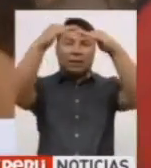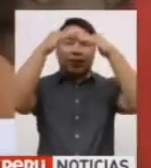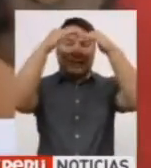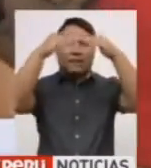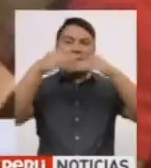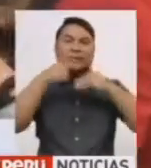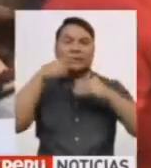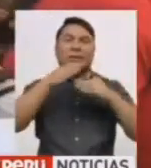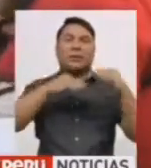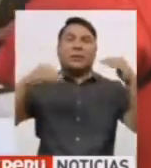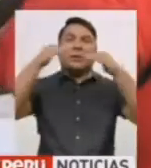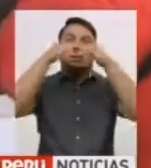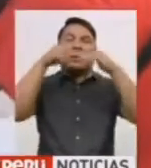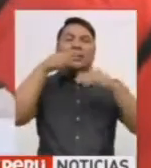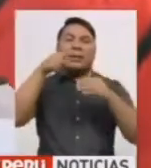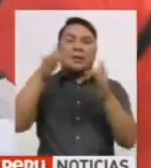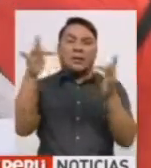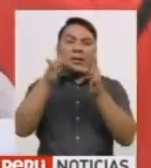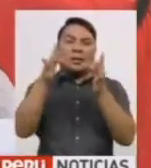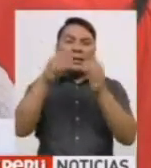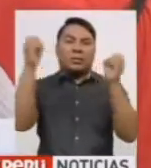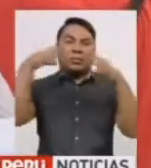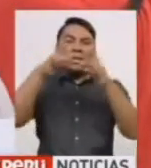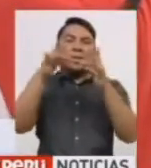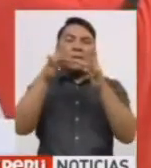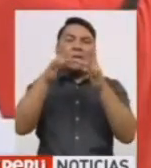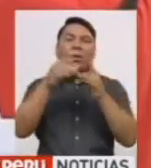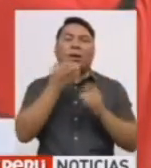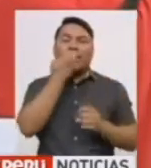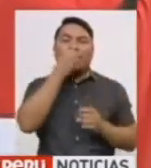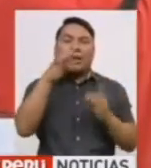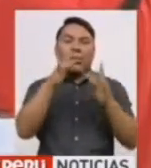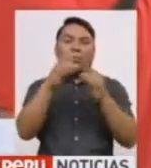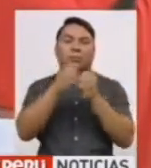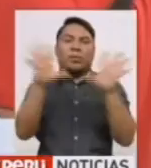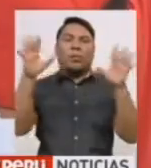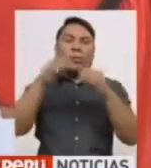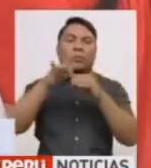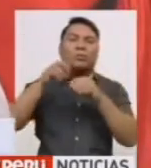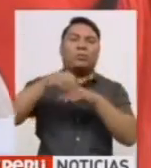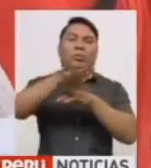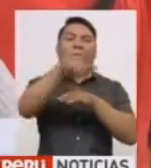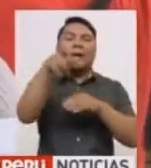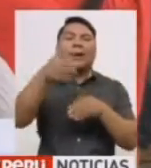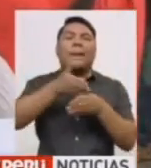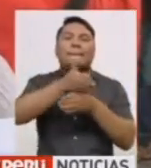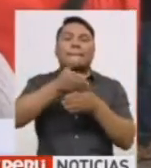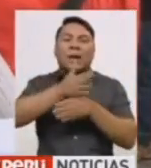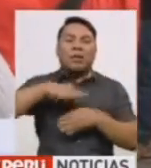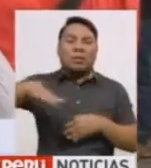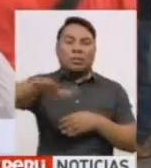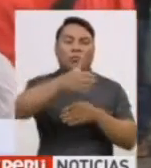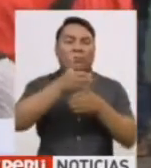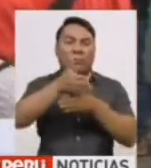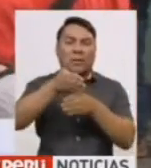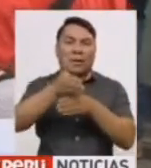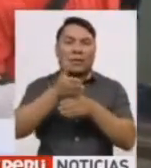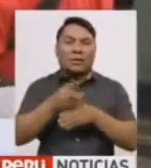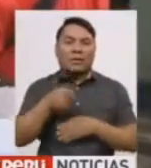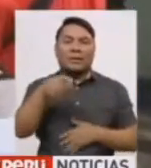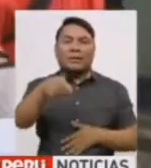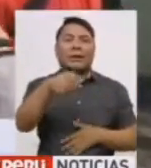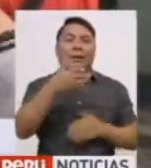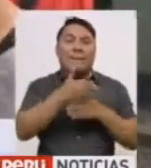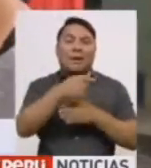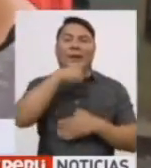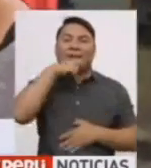techo se ha prendido por ese costadito el cable. Como esto es madera, ya es madera y la madera está bien seca ya porque